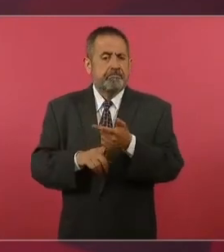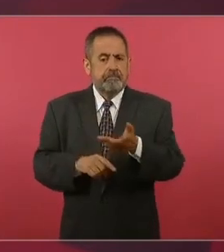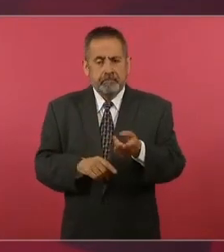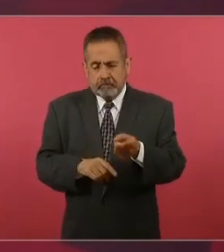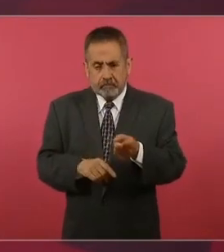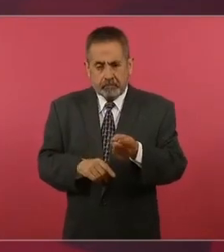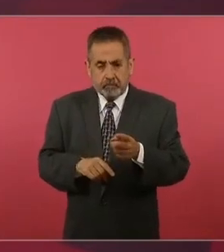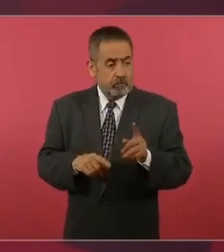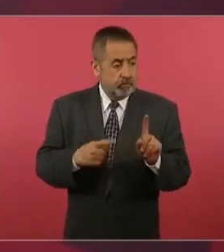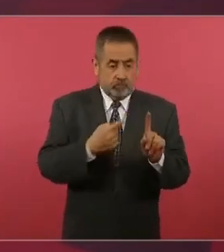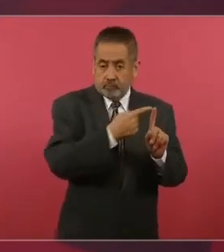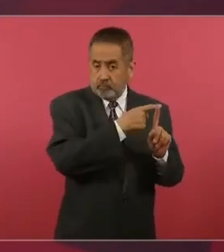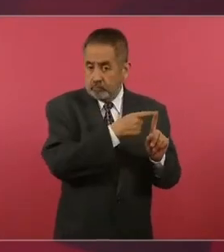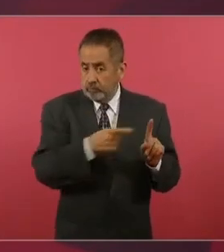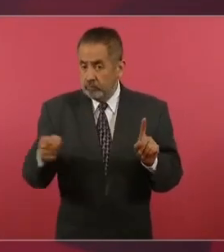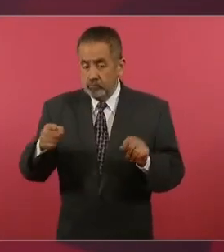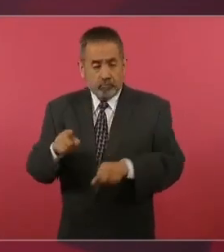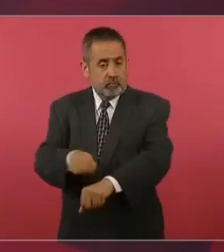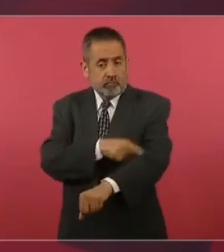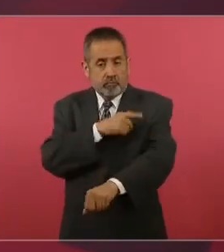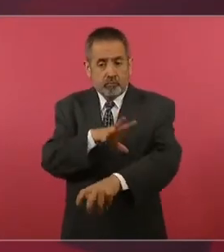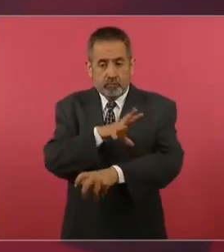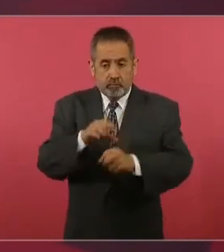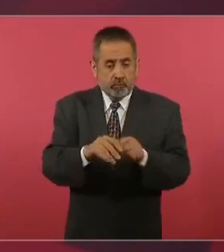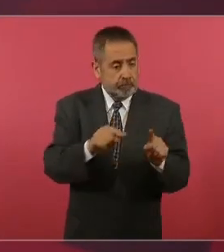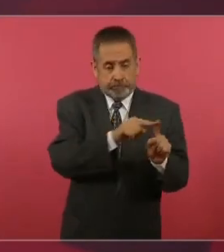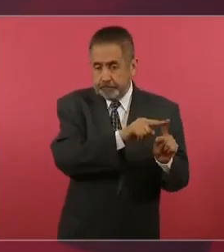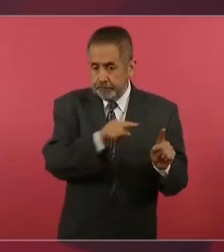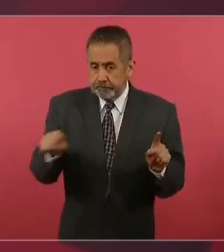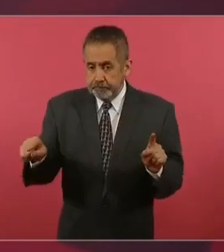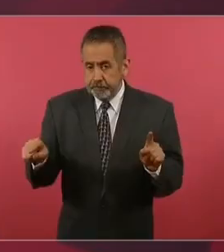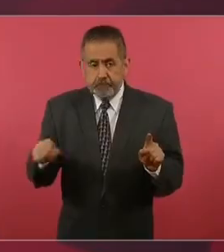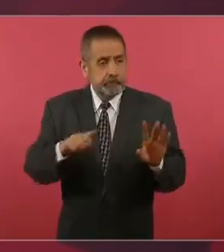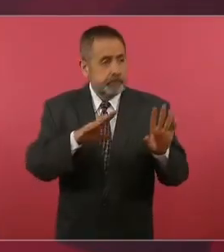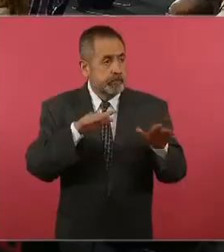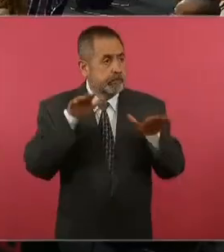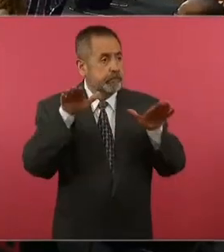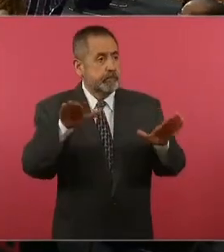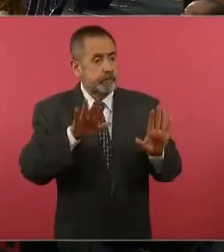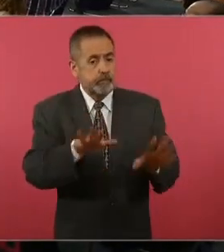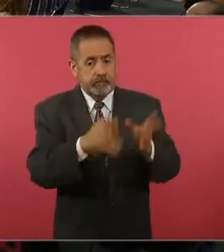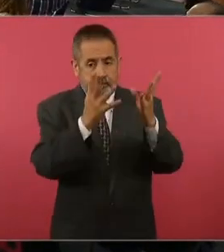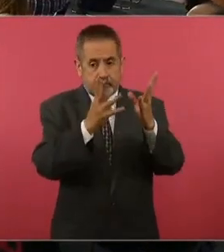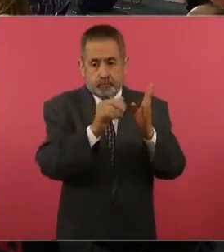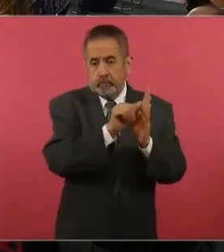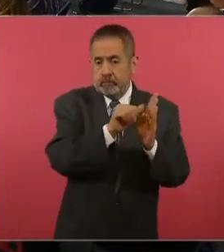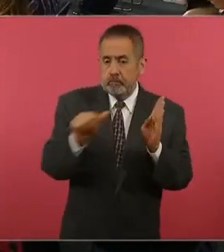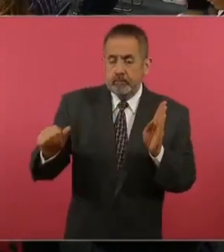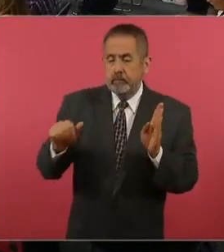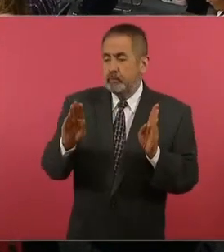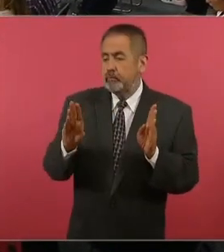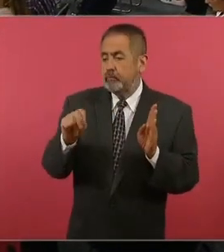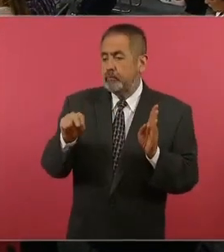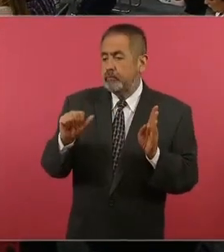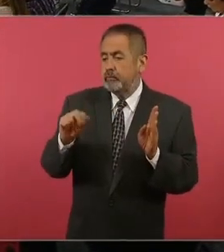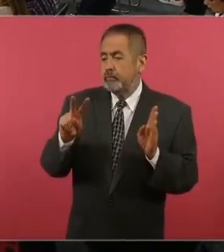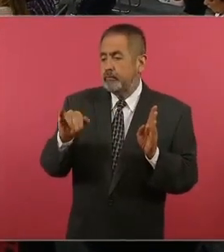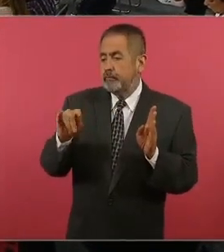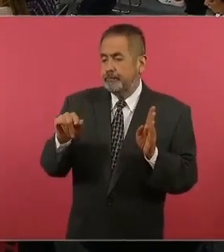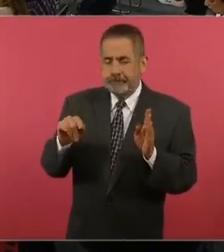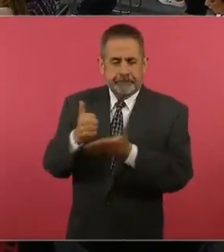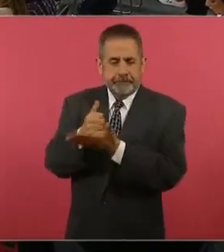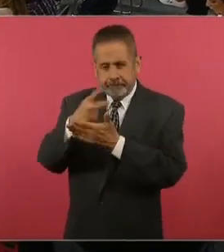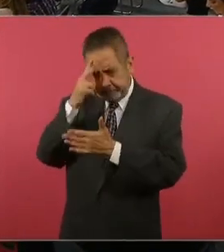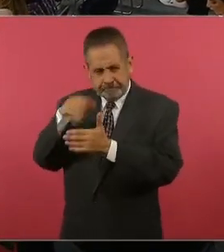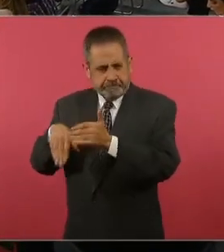pues todo el tren desde el aeropuerto a Buenavista, que se calcula